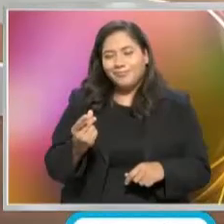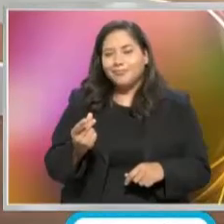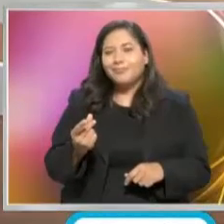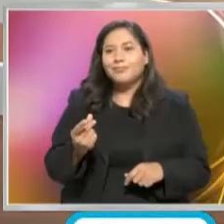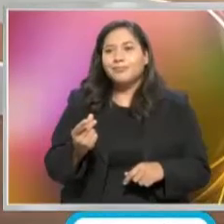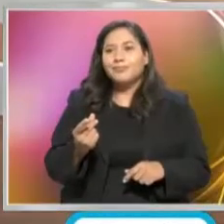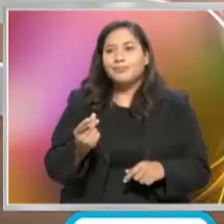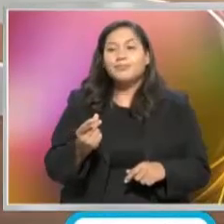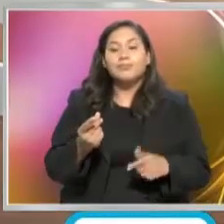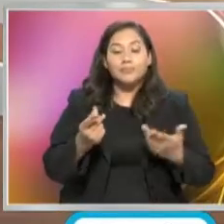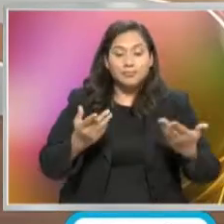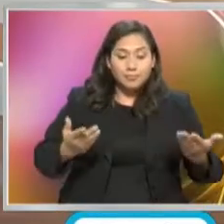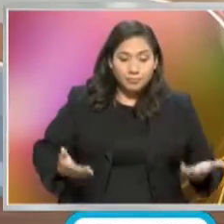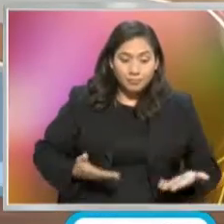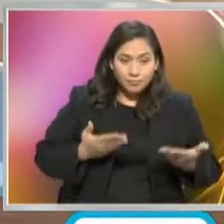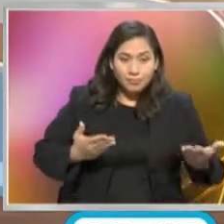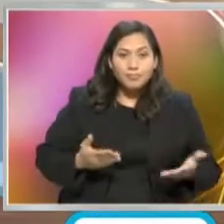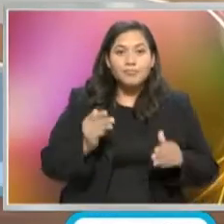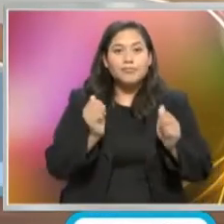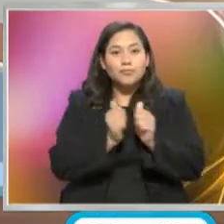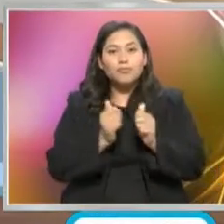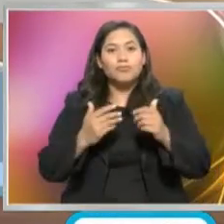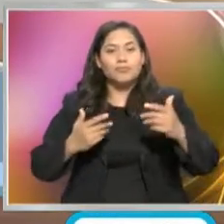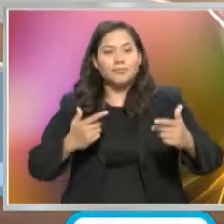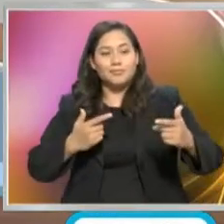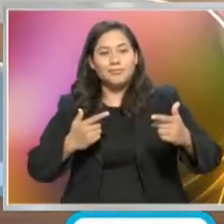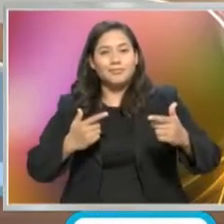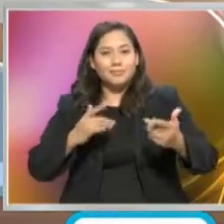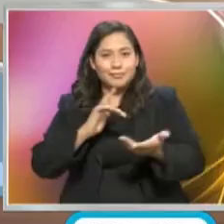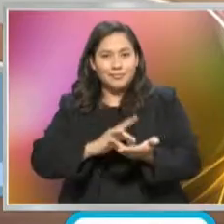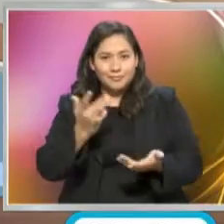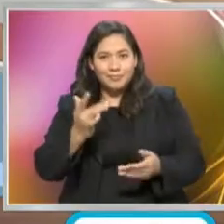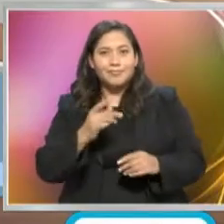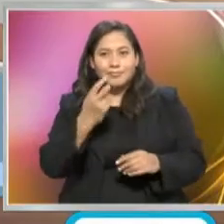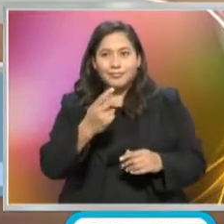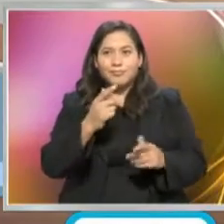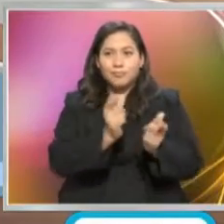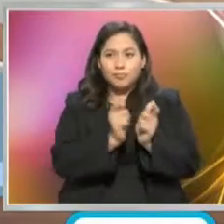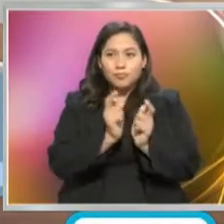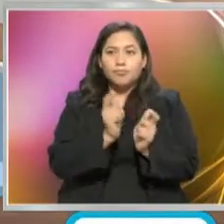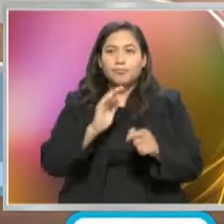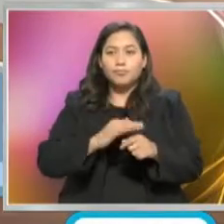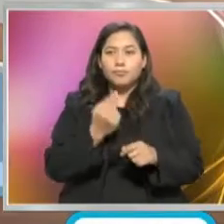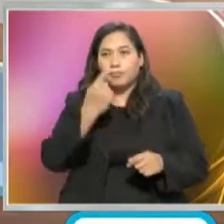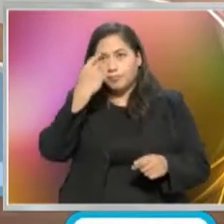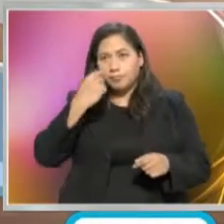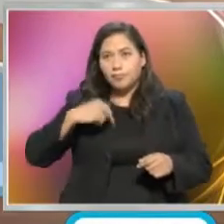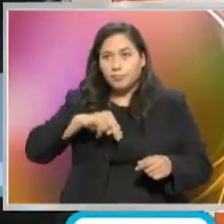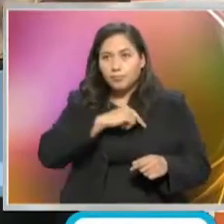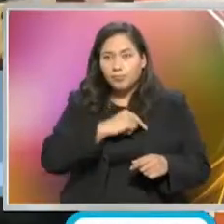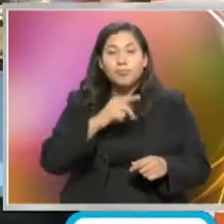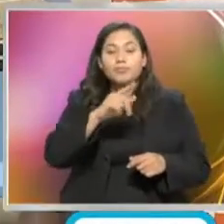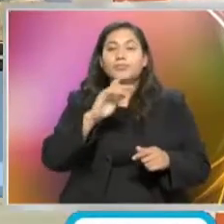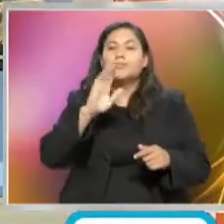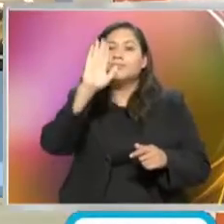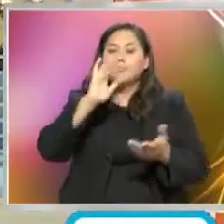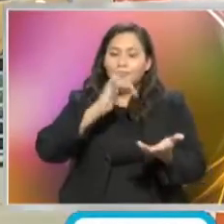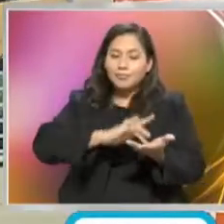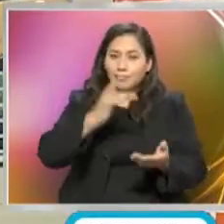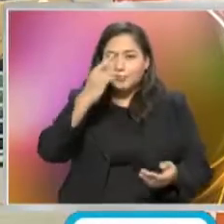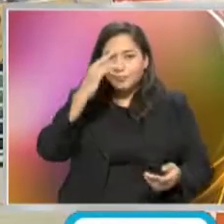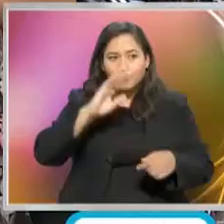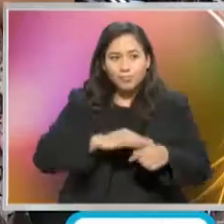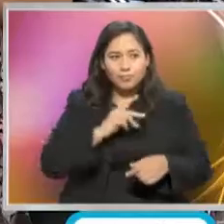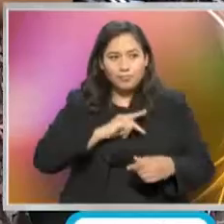realidad significa danza, gratitud. Danza, gratitud. Es el nombre del grupo y le pusimos así porque para nosotros es una danza de agradecimiento para la vida.